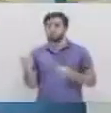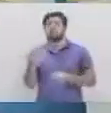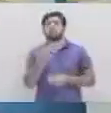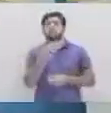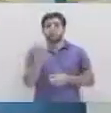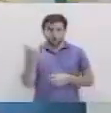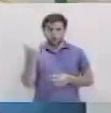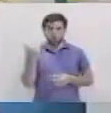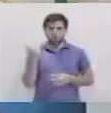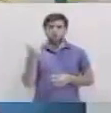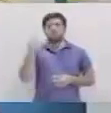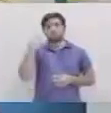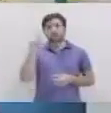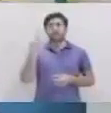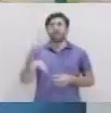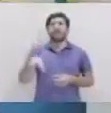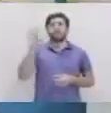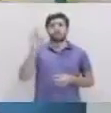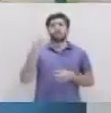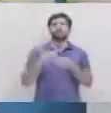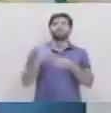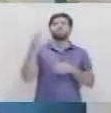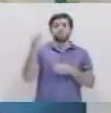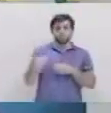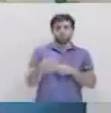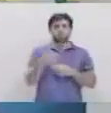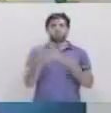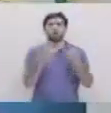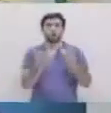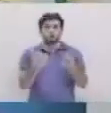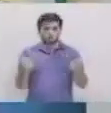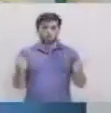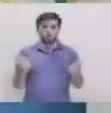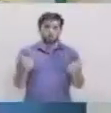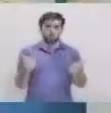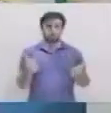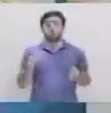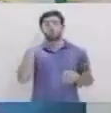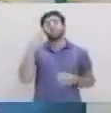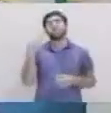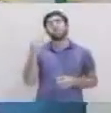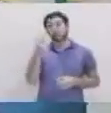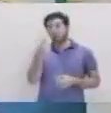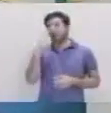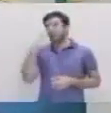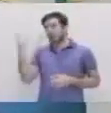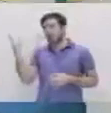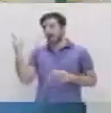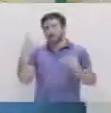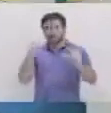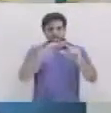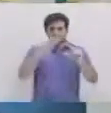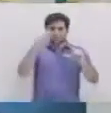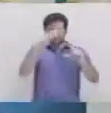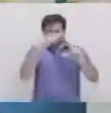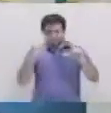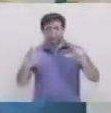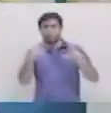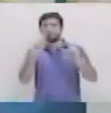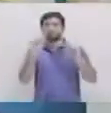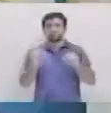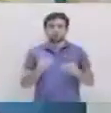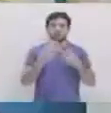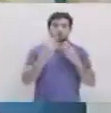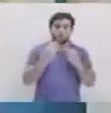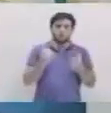y nuevos conocimientos. Este es el objetivo del día de hoy, que a partir de las razones trigonométricas podamos aplicar